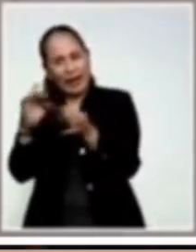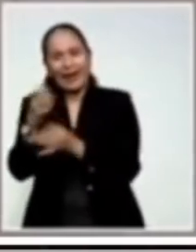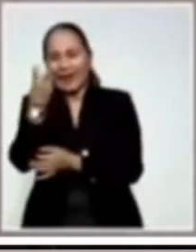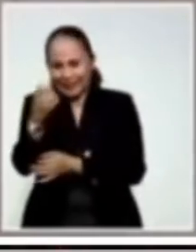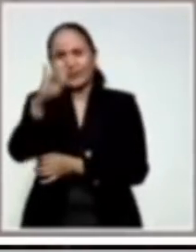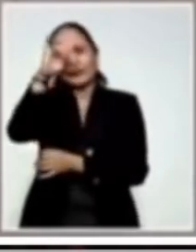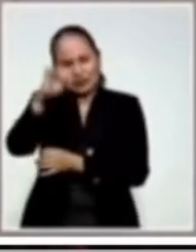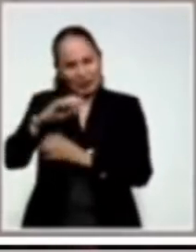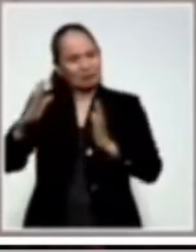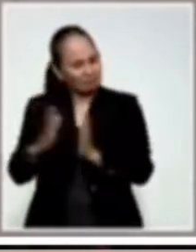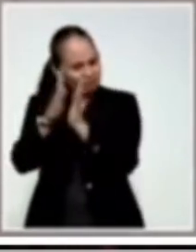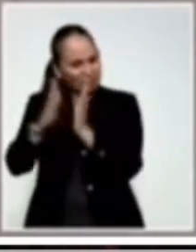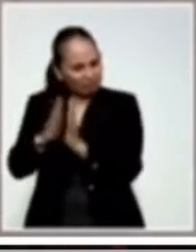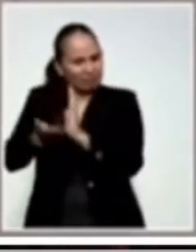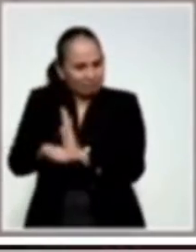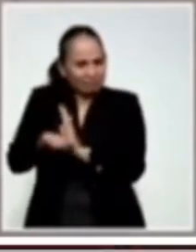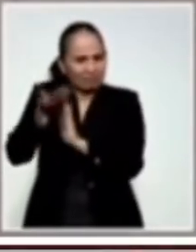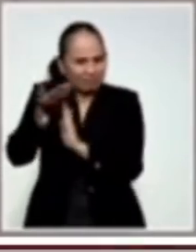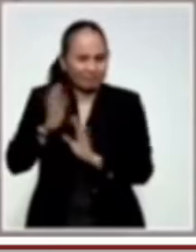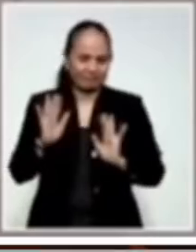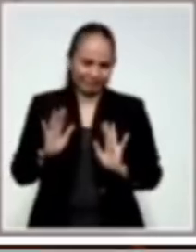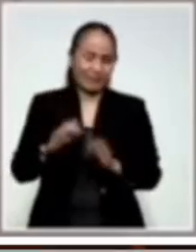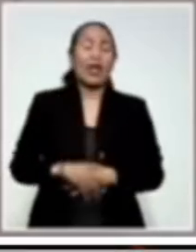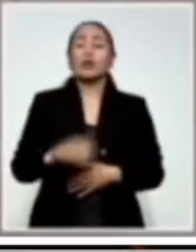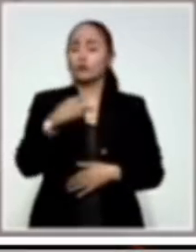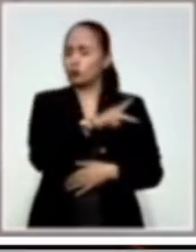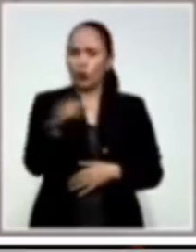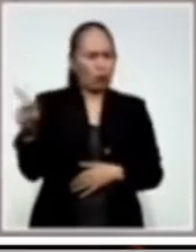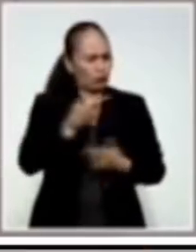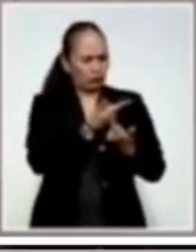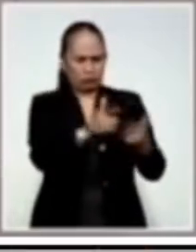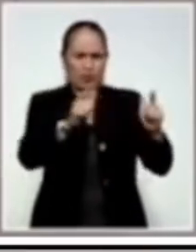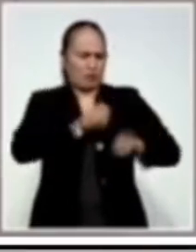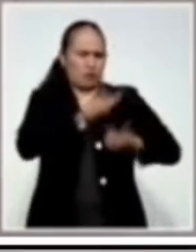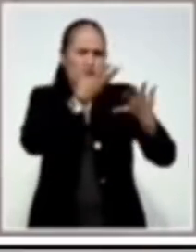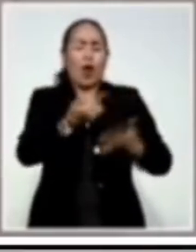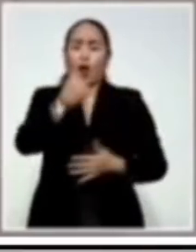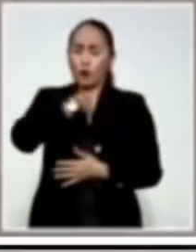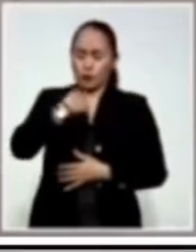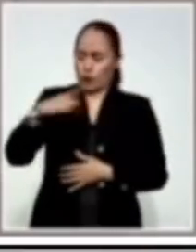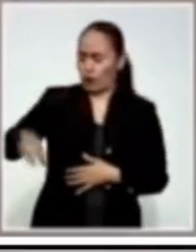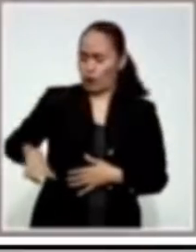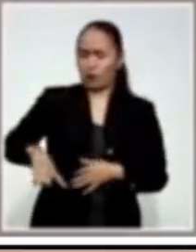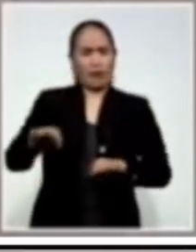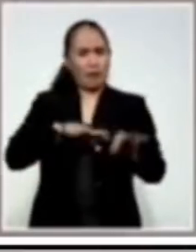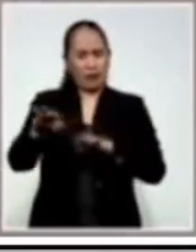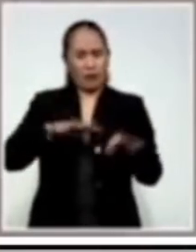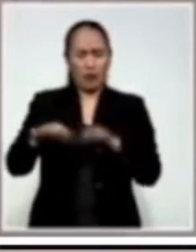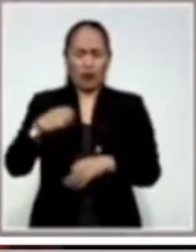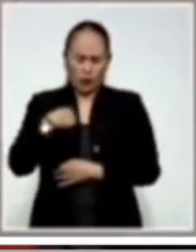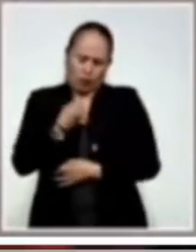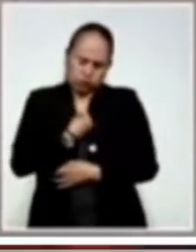quiera, y yo como servidor público tengo la obligación de soportar y tolerar todo lo que digan de